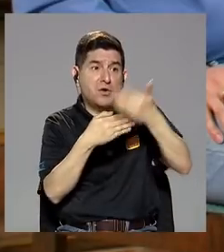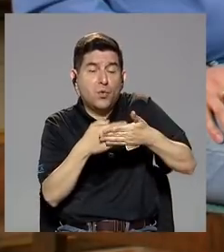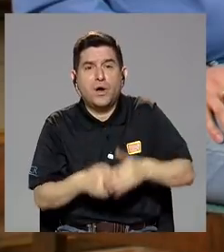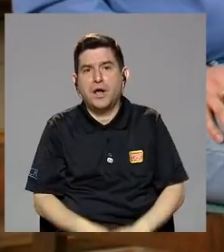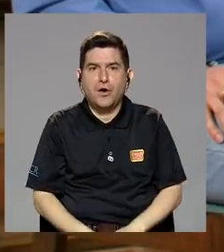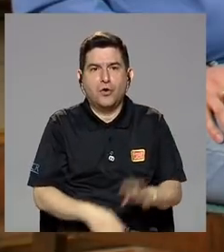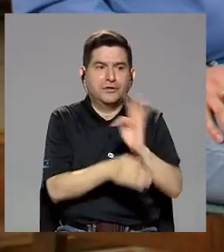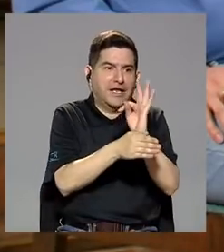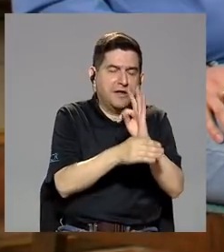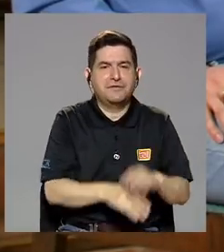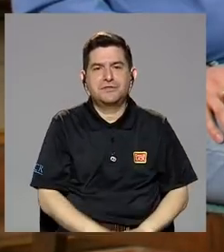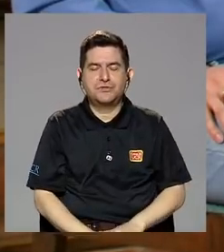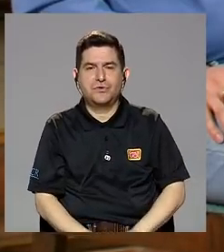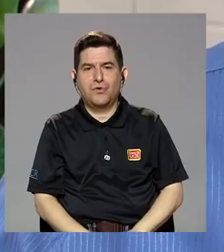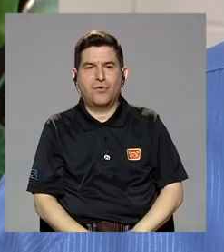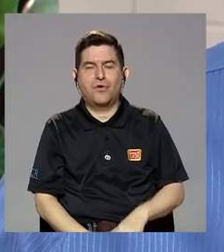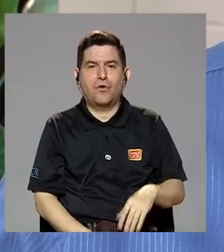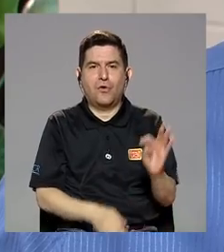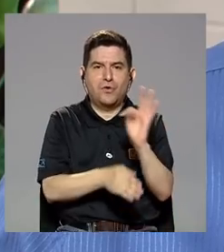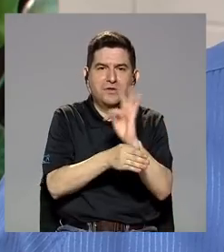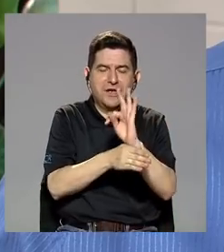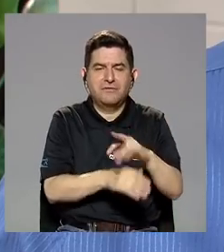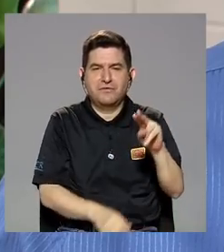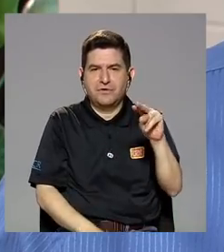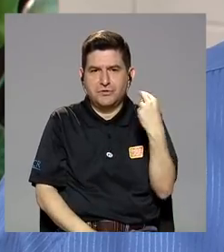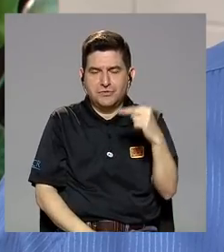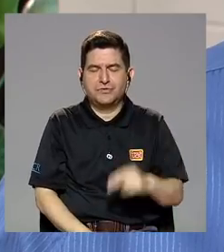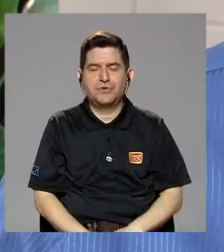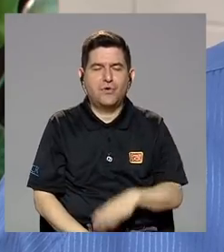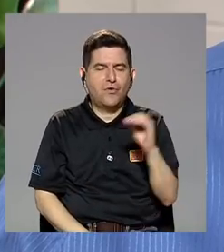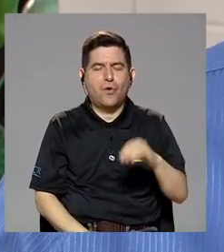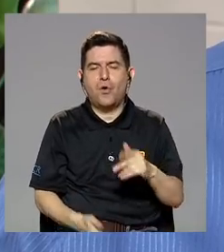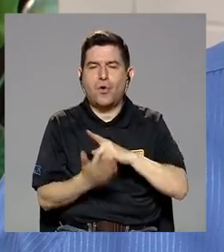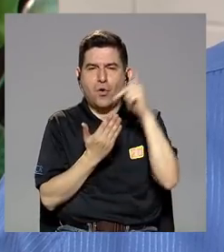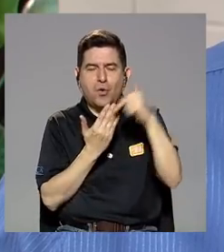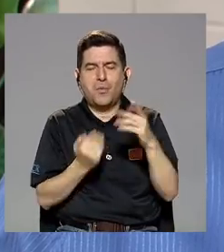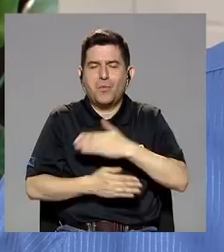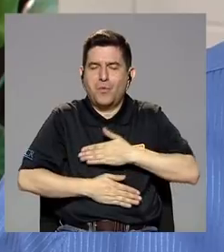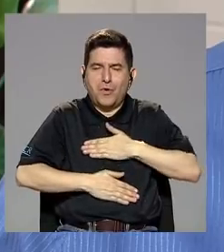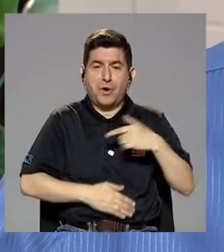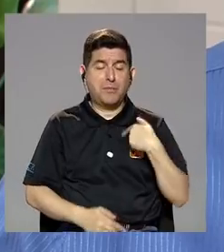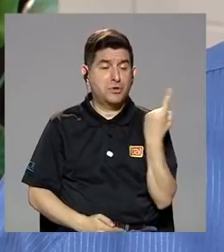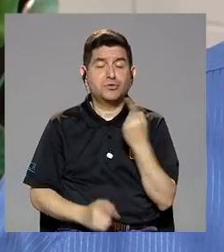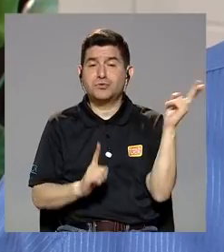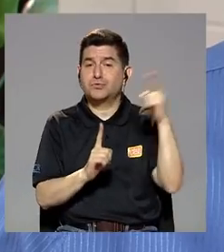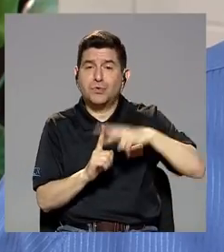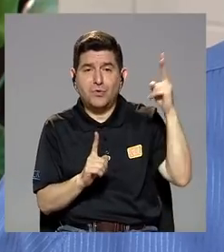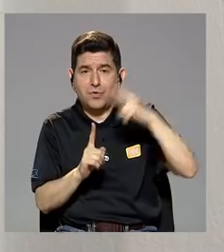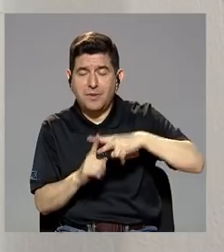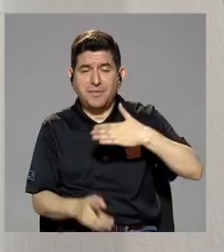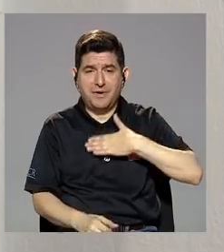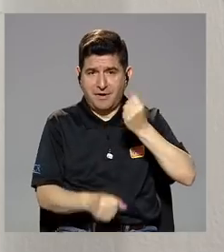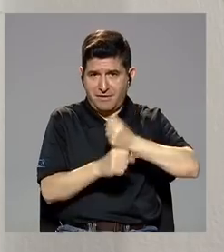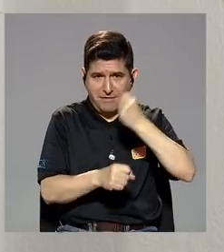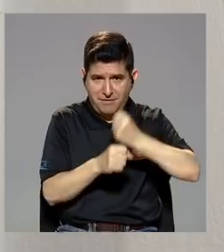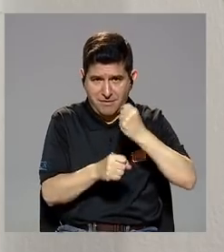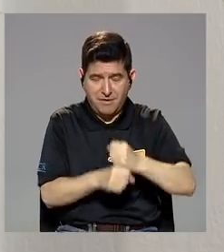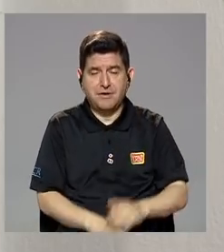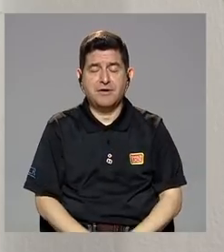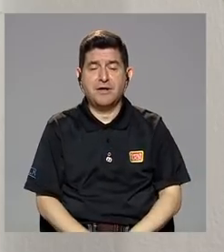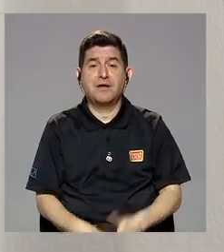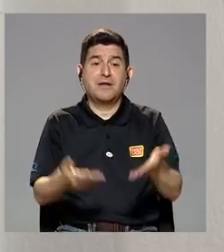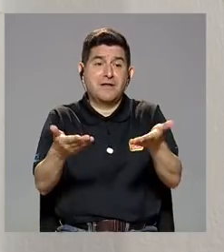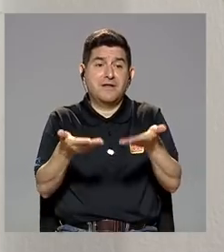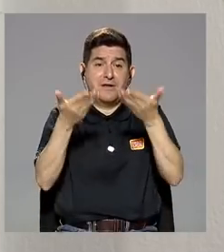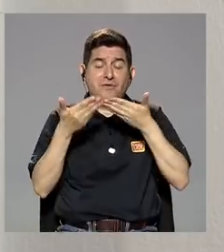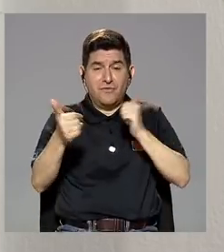para las telenovelas para lo que es programas de entretenimientos yo no he hecho nada más que aplicar en todo mi trabajo de lo